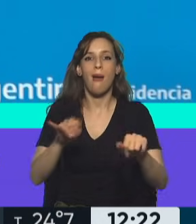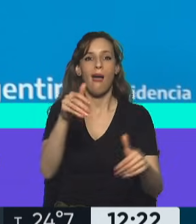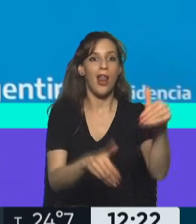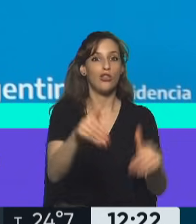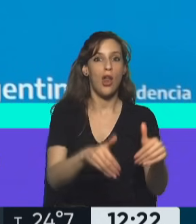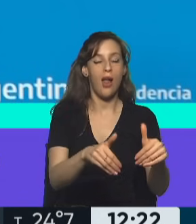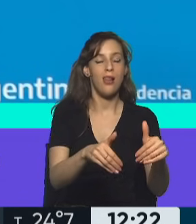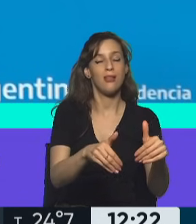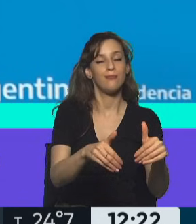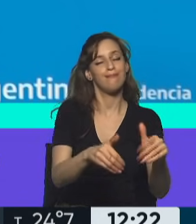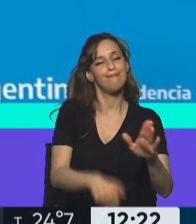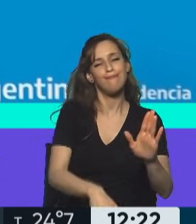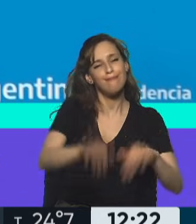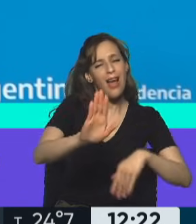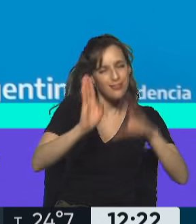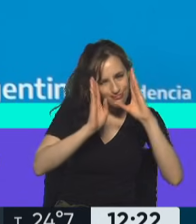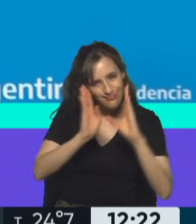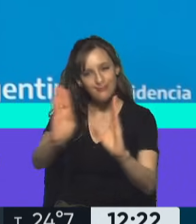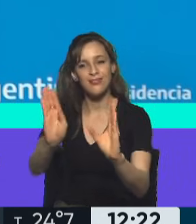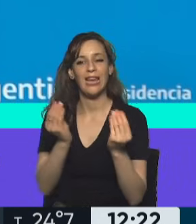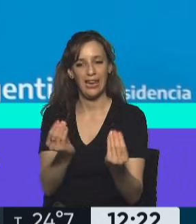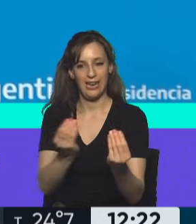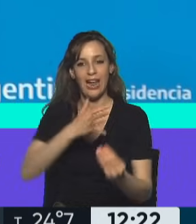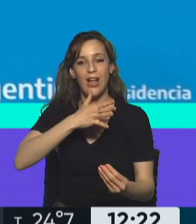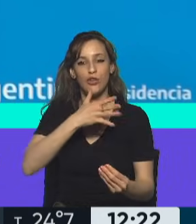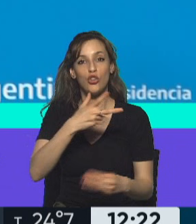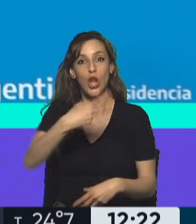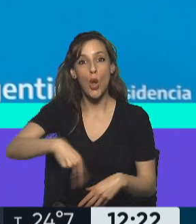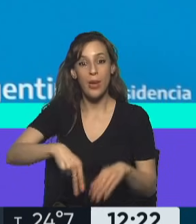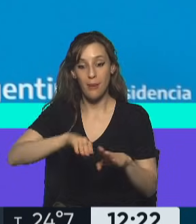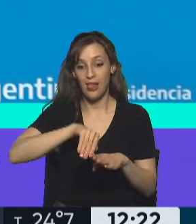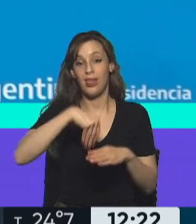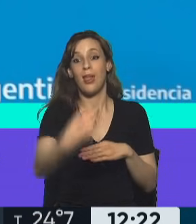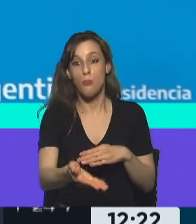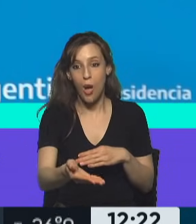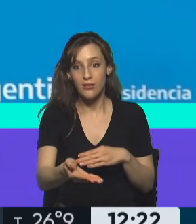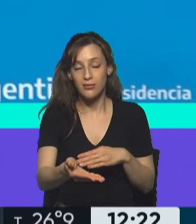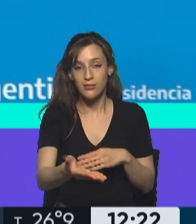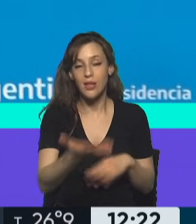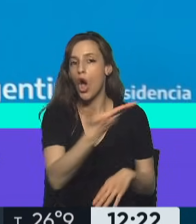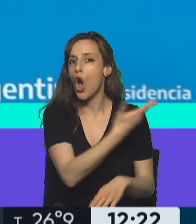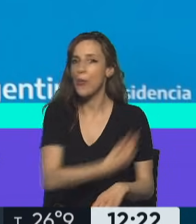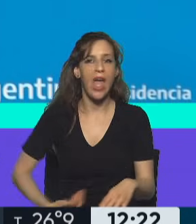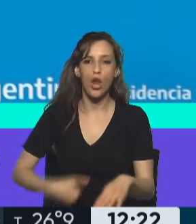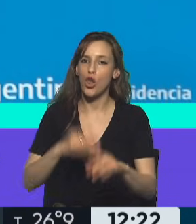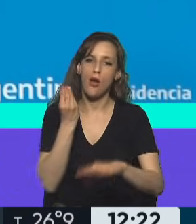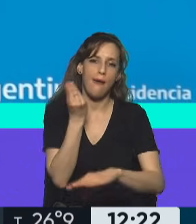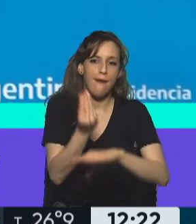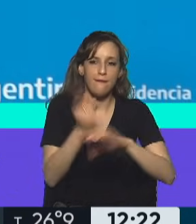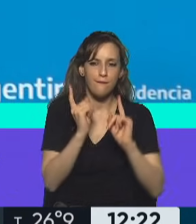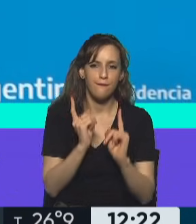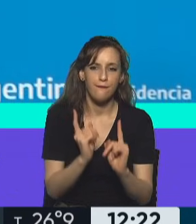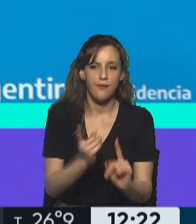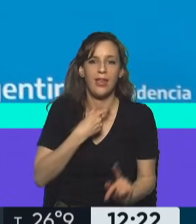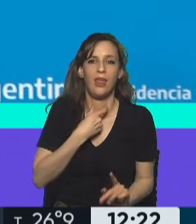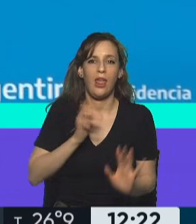dejen de mirar que lo que importa es que después del 14 de noviembre este país lo sigue gobernando una fuerza política que busca que sea